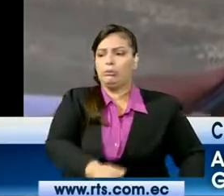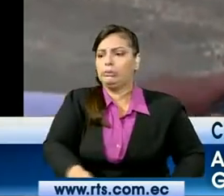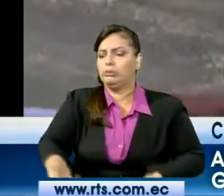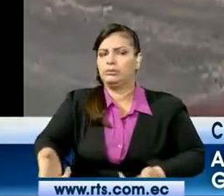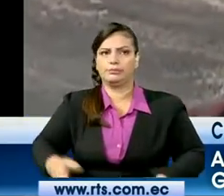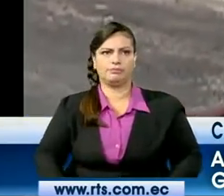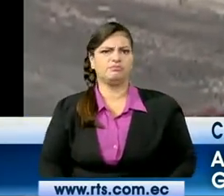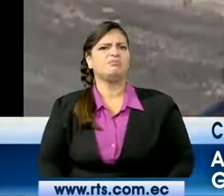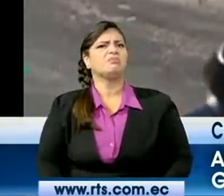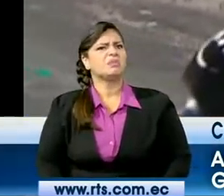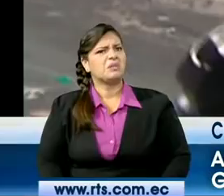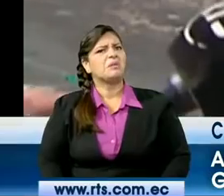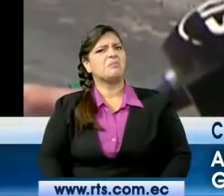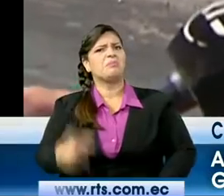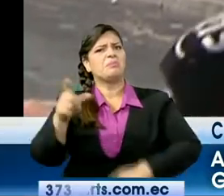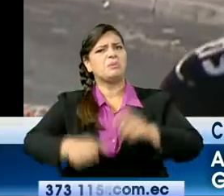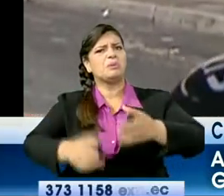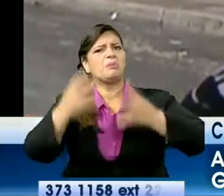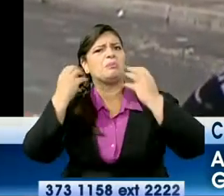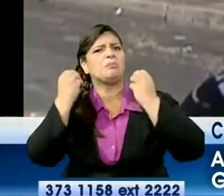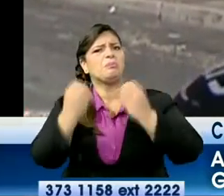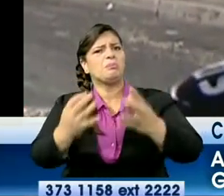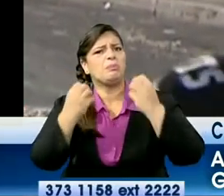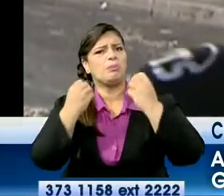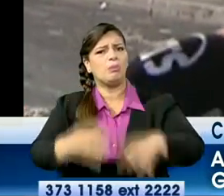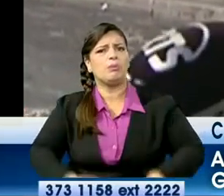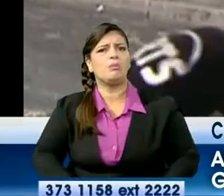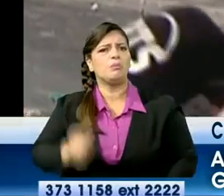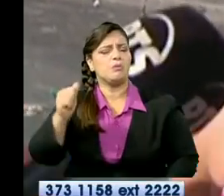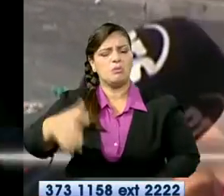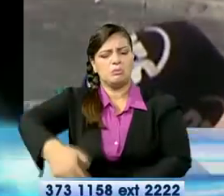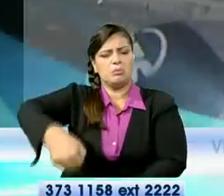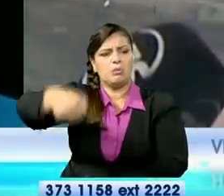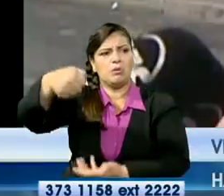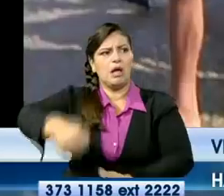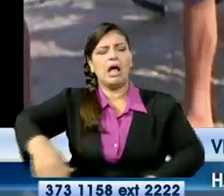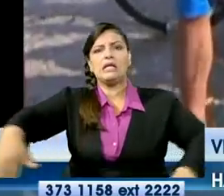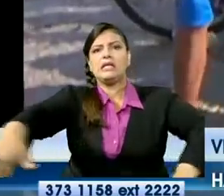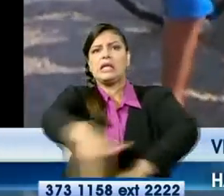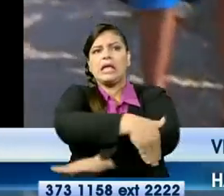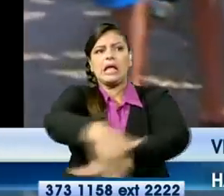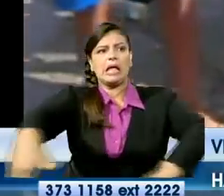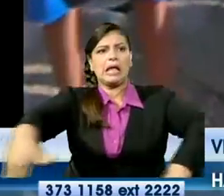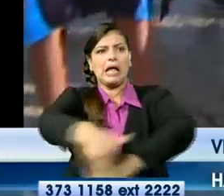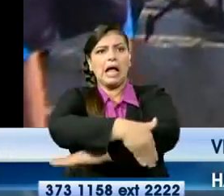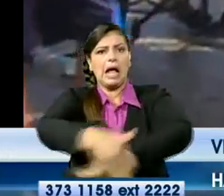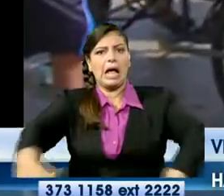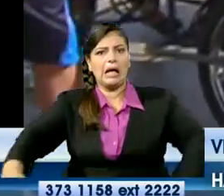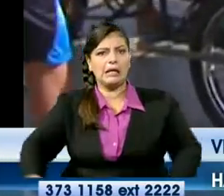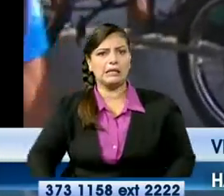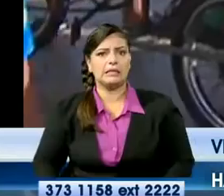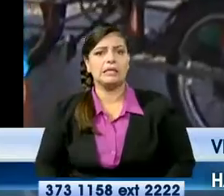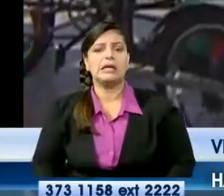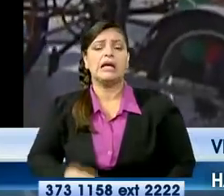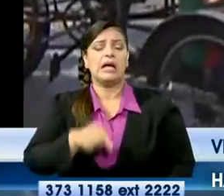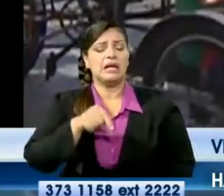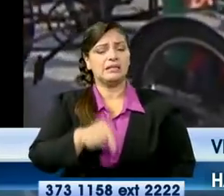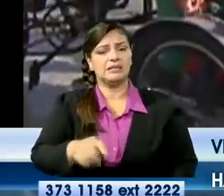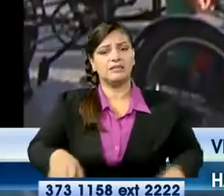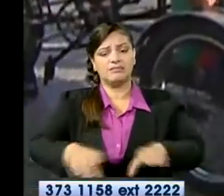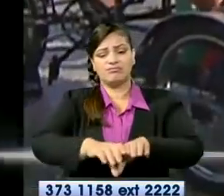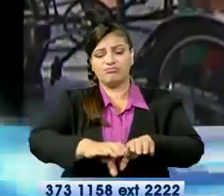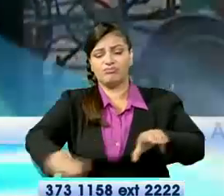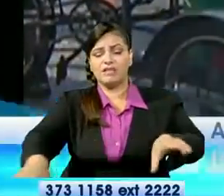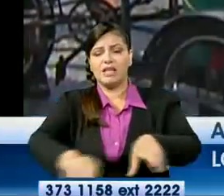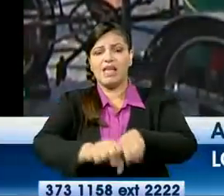traían para bañarse, para lavar, traían bastante, todo, venía la familia entera. Es una de las calles posteriores a la zona industrial de